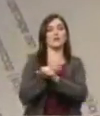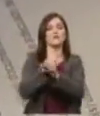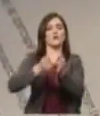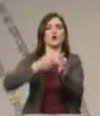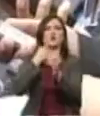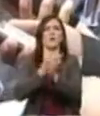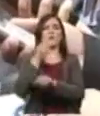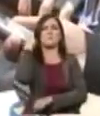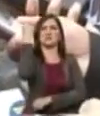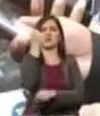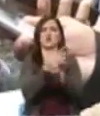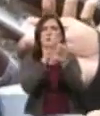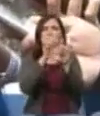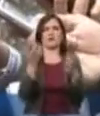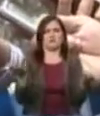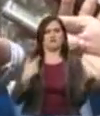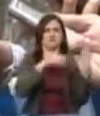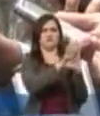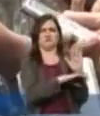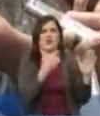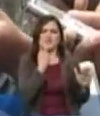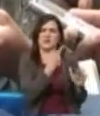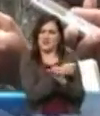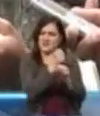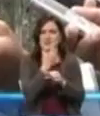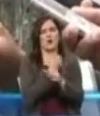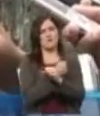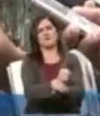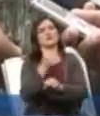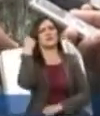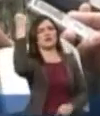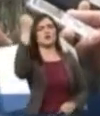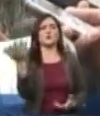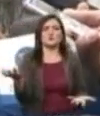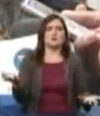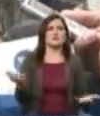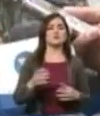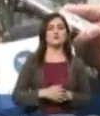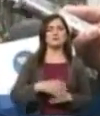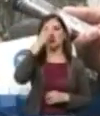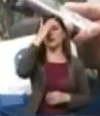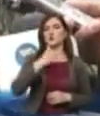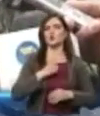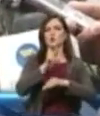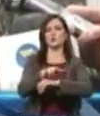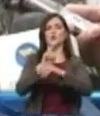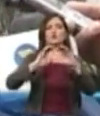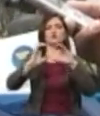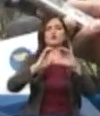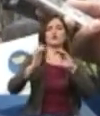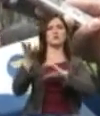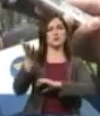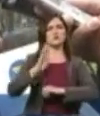libertad de información. Se han vulnerado derechos constitucionales. En este caso se ha vulnerado, a través de la resolución dictada por el Superintendente de Información y